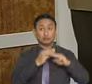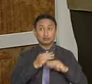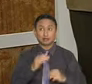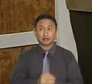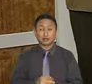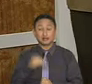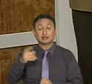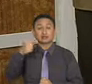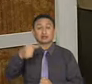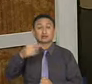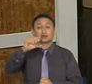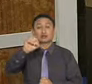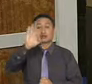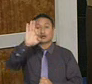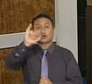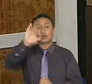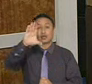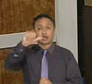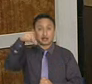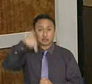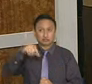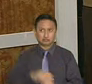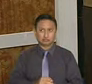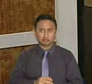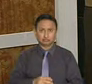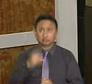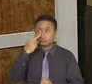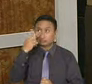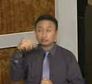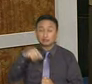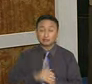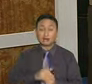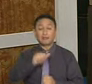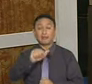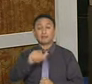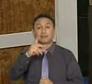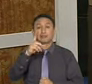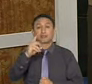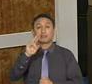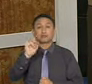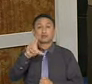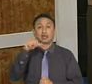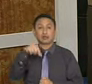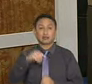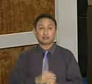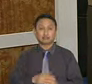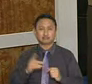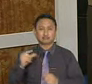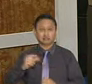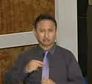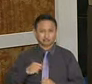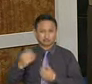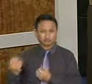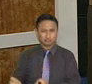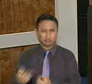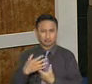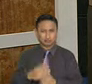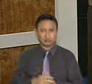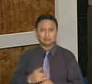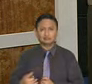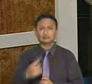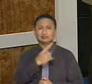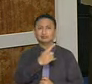gótica precisamente esta basílica maravillosa donde Adriana Rojas se en este momento y nos da detalles por supuesto de